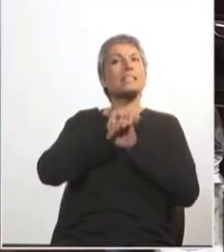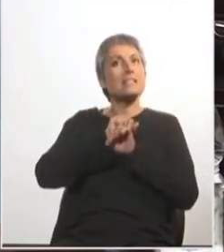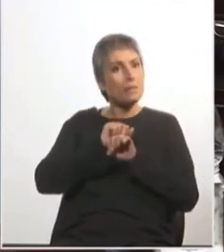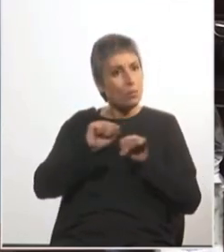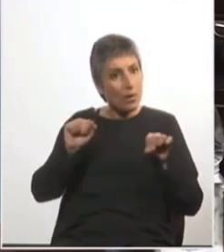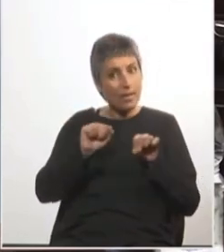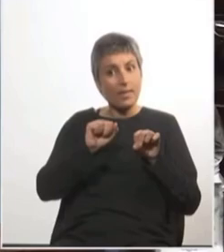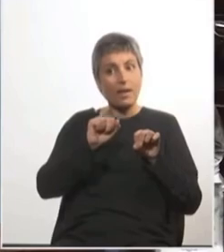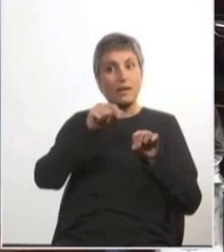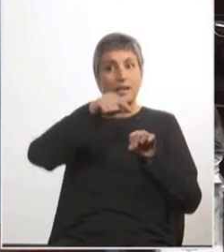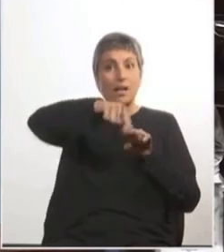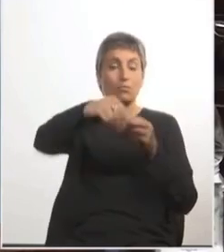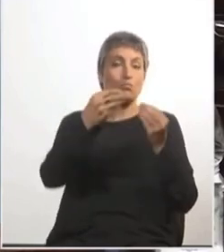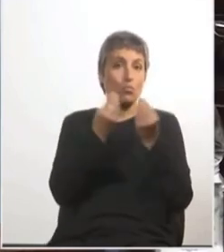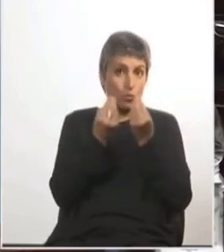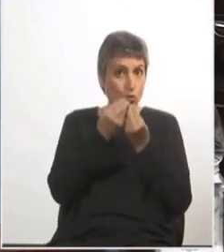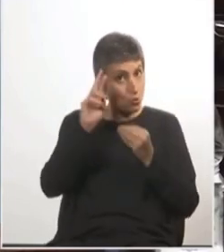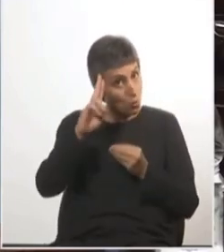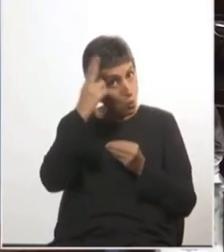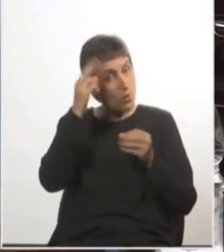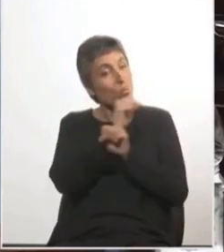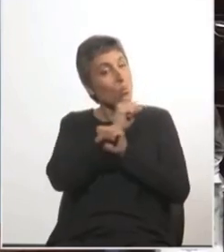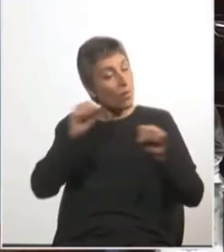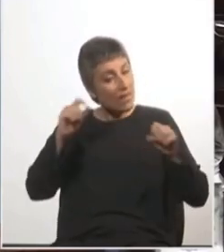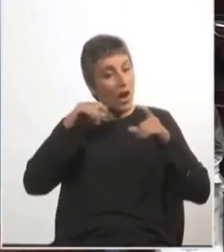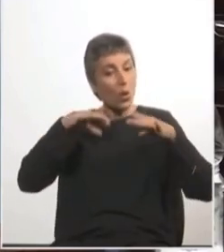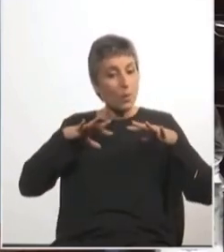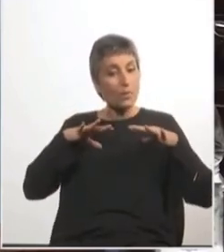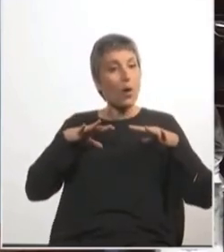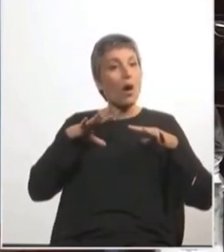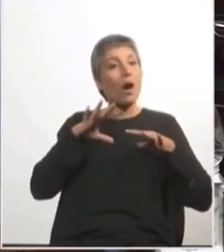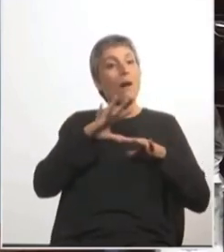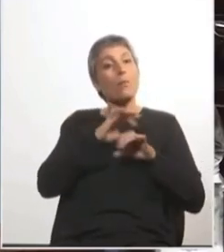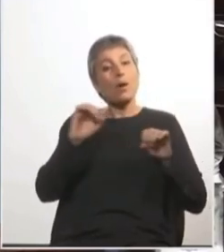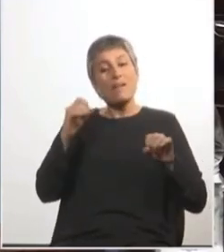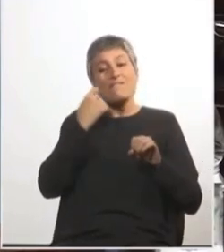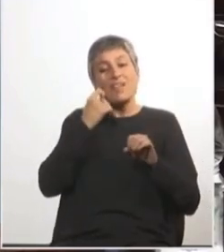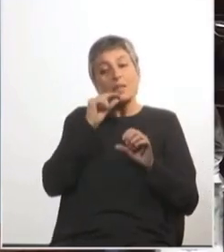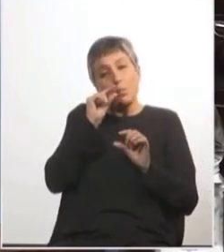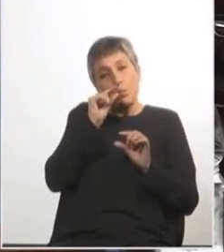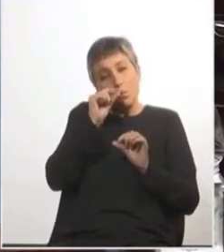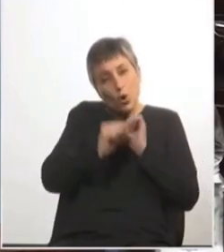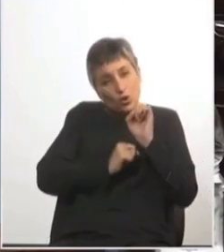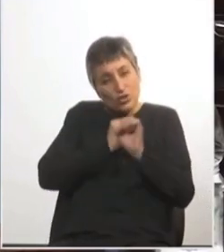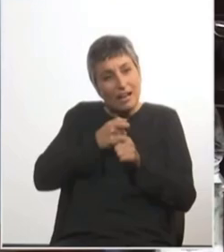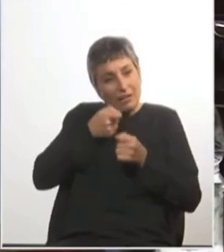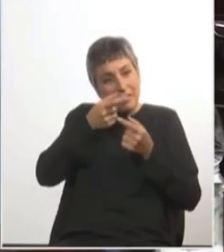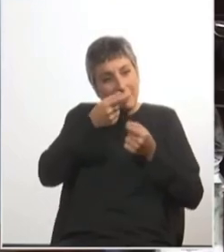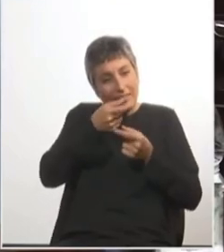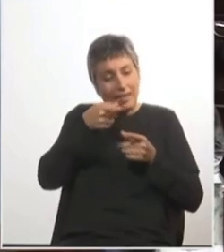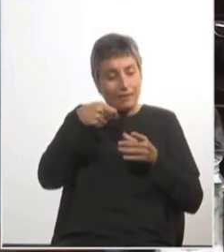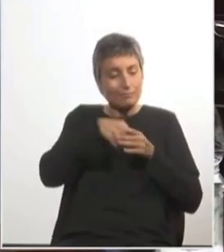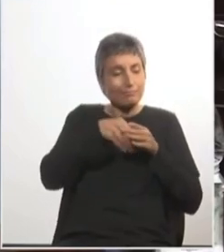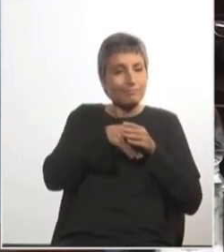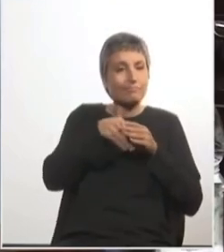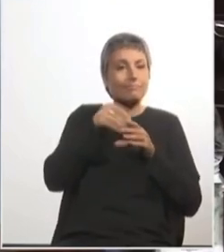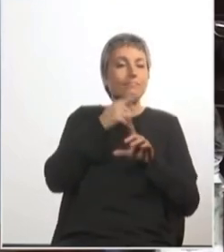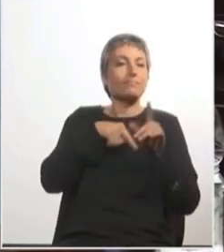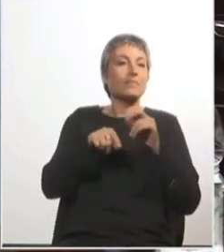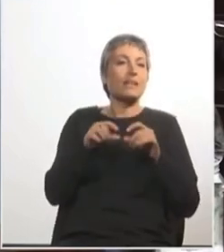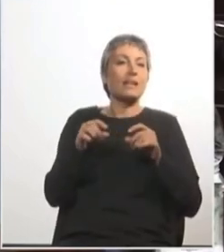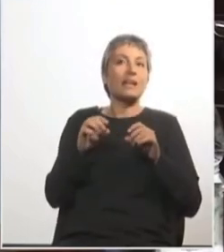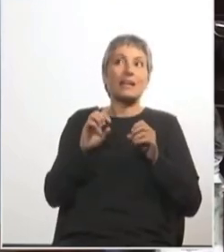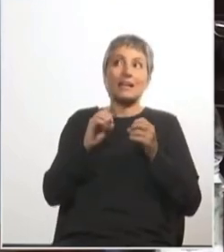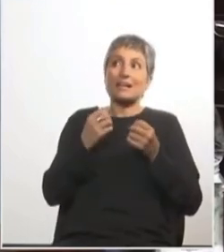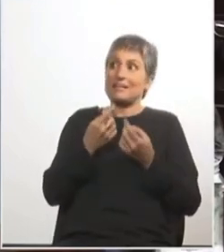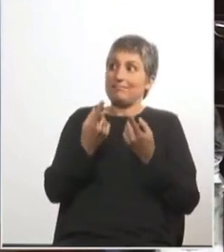de que muchos compatriotas pudieran jubilarse aunque le faltaran pocos años de aportación. Claro que había que